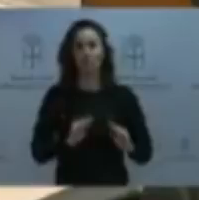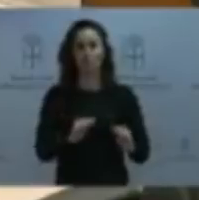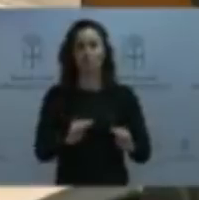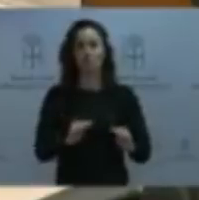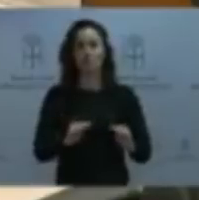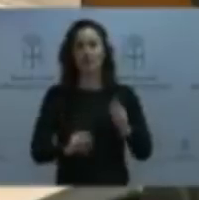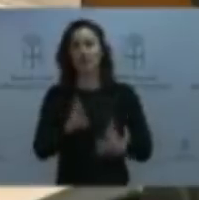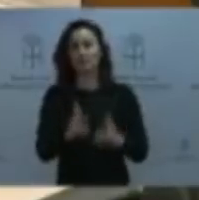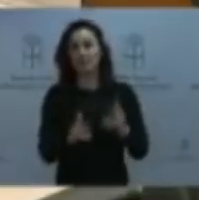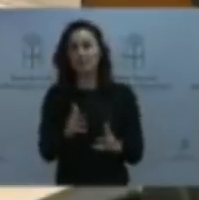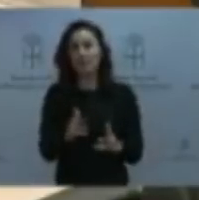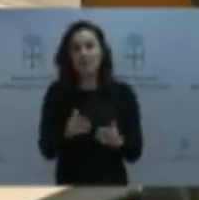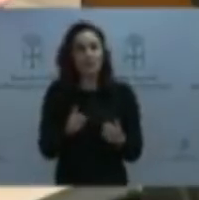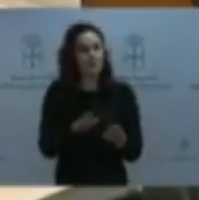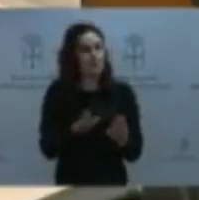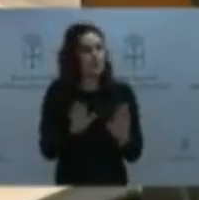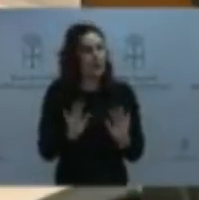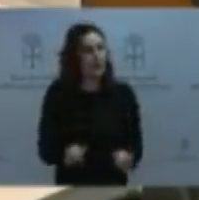gustarnos o no las decisiones que